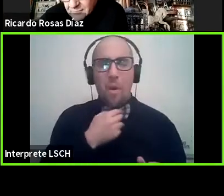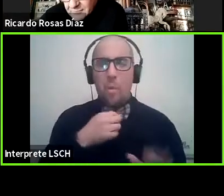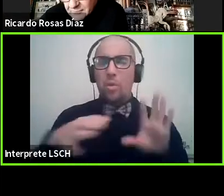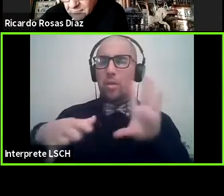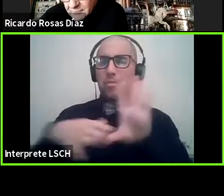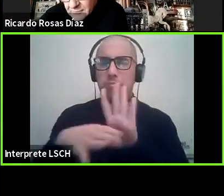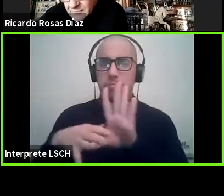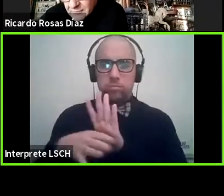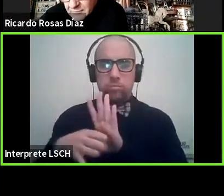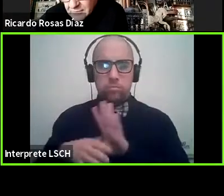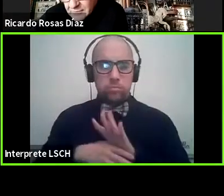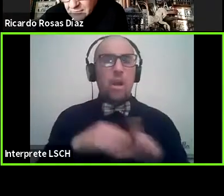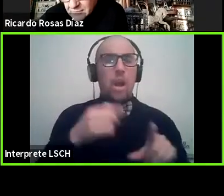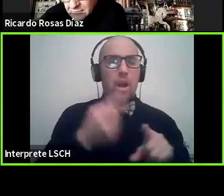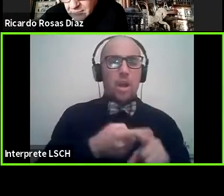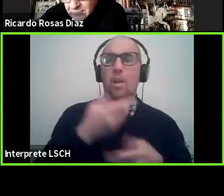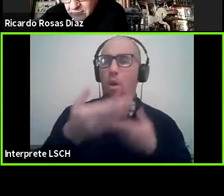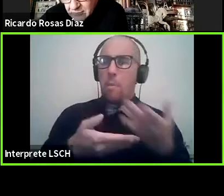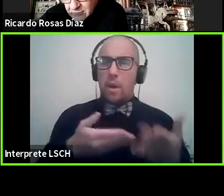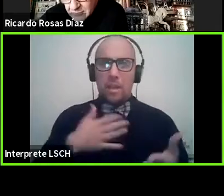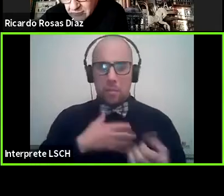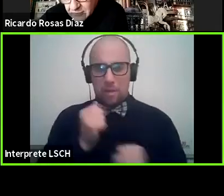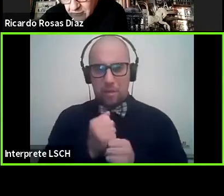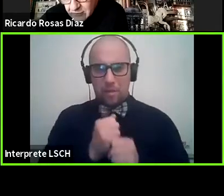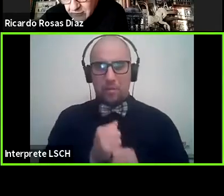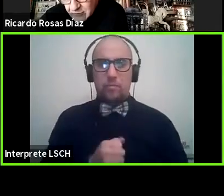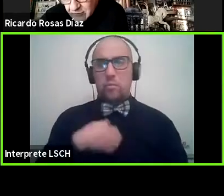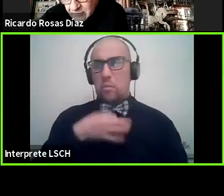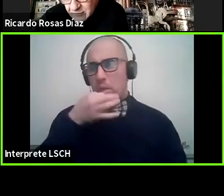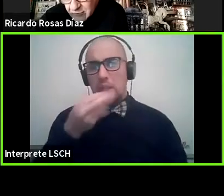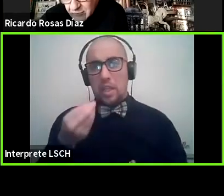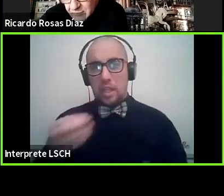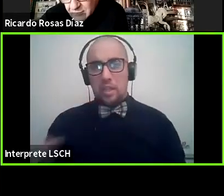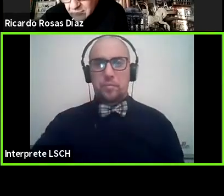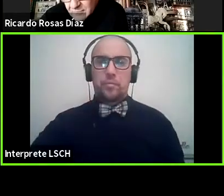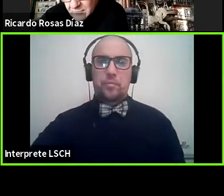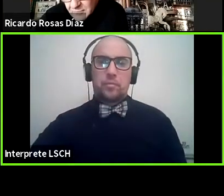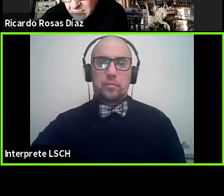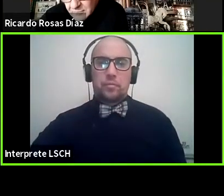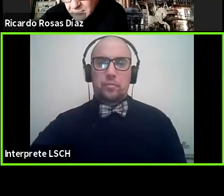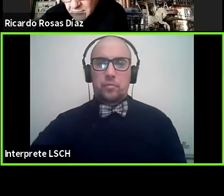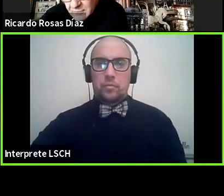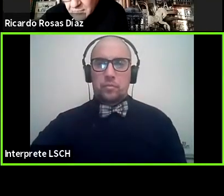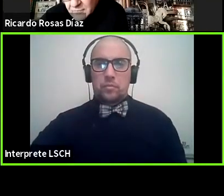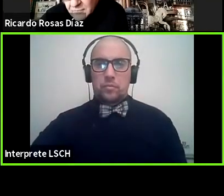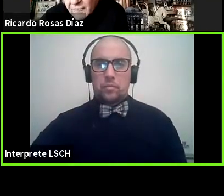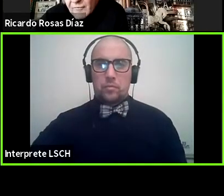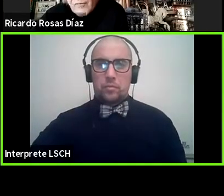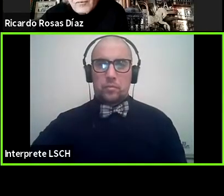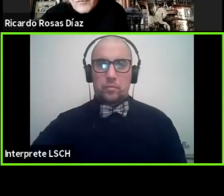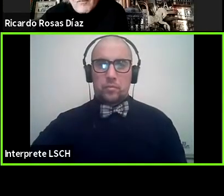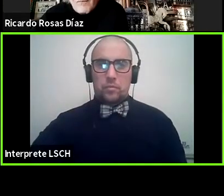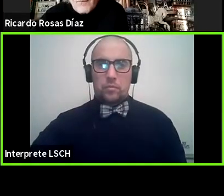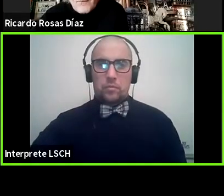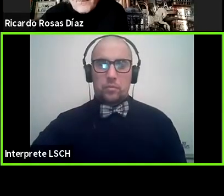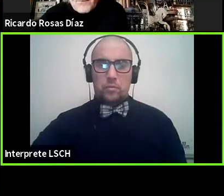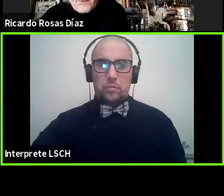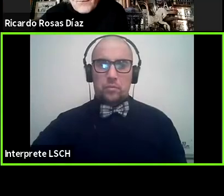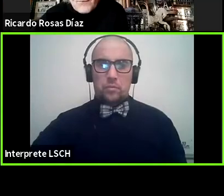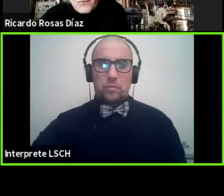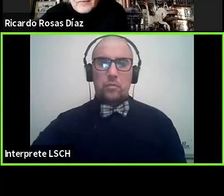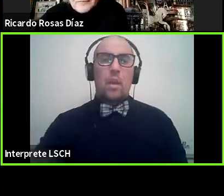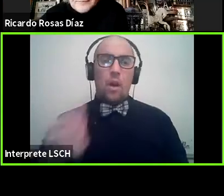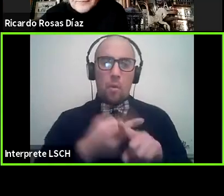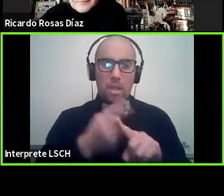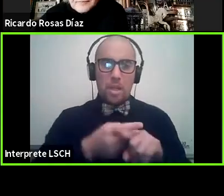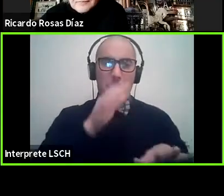cuales trabajo. Y entonces lo que les voy a contar hoy día tiene que ver con que vamos a hablar sobre matemáticas y género,